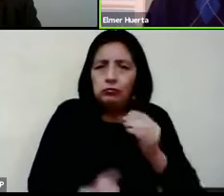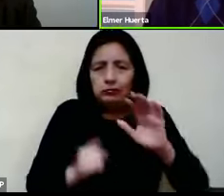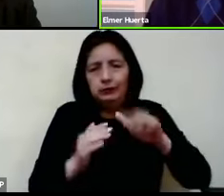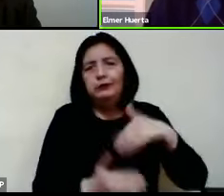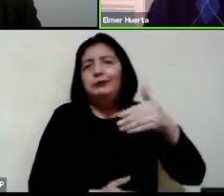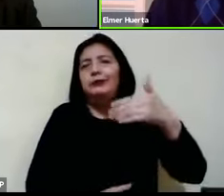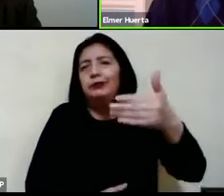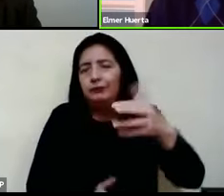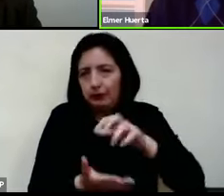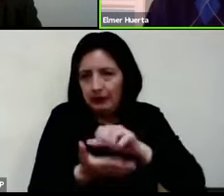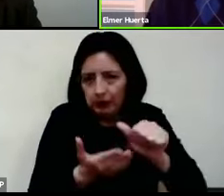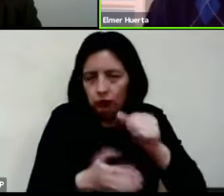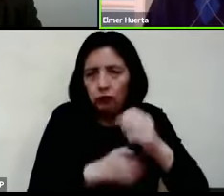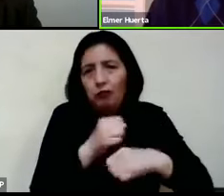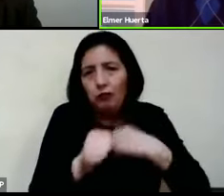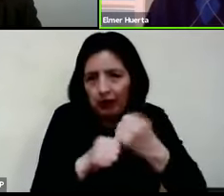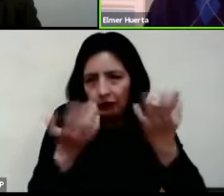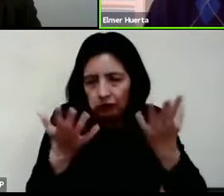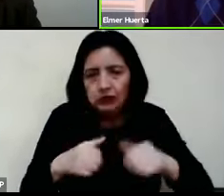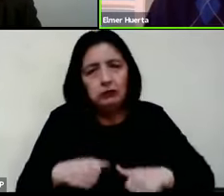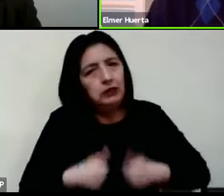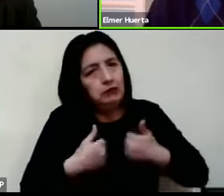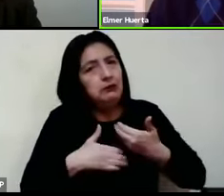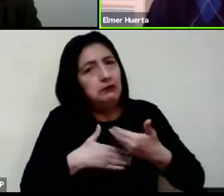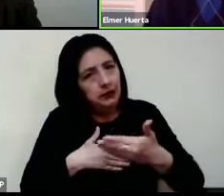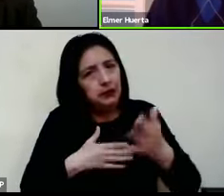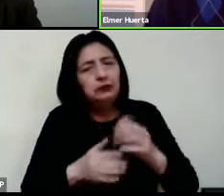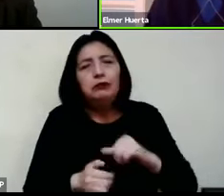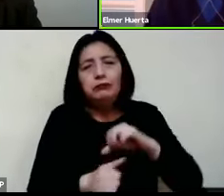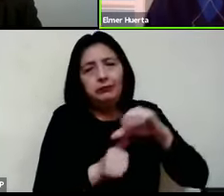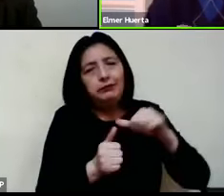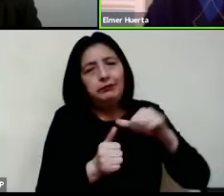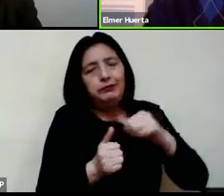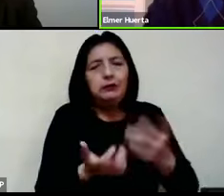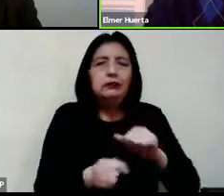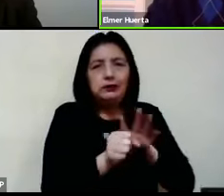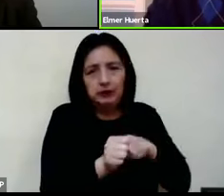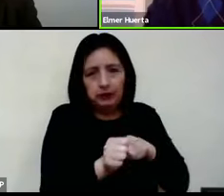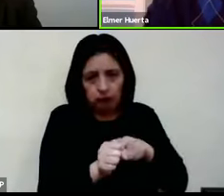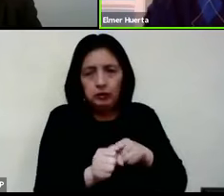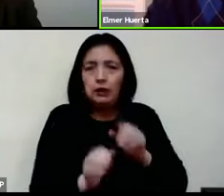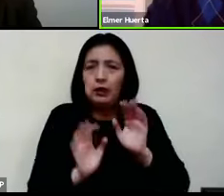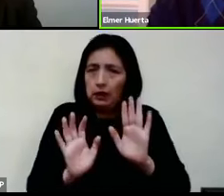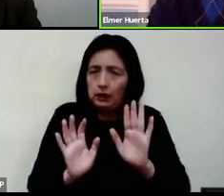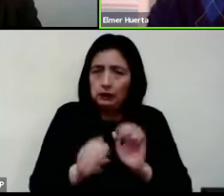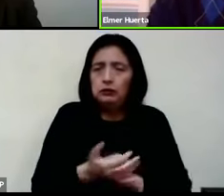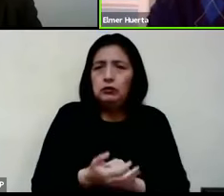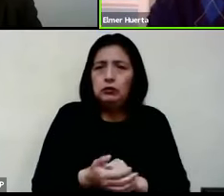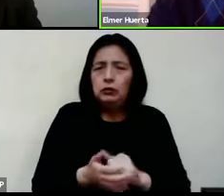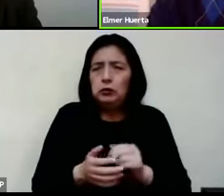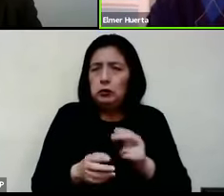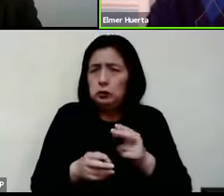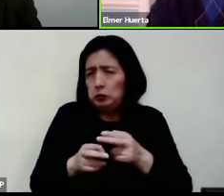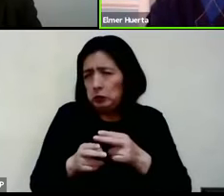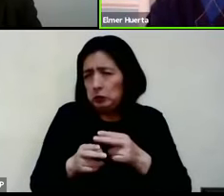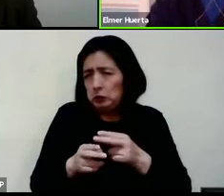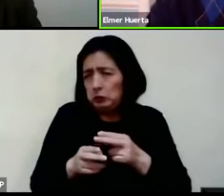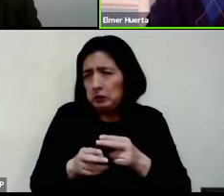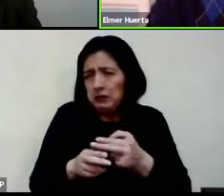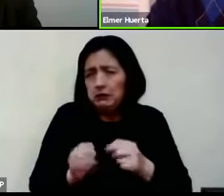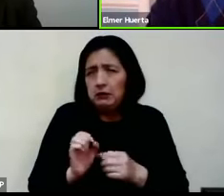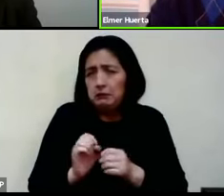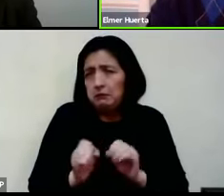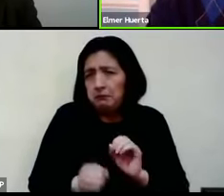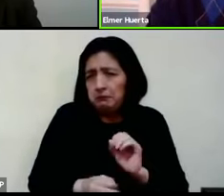próximos meses o años que nos toca vivir con este virus. Y aquí voy a hacer una breve presentación